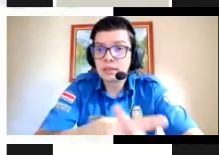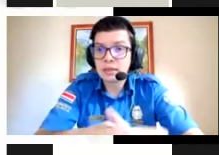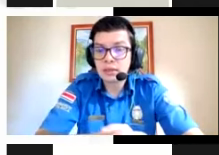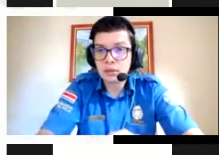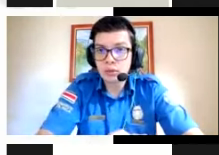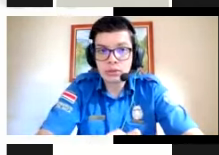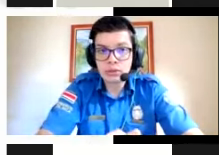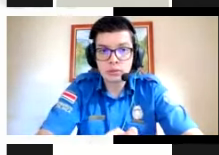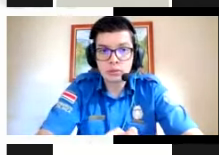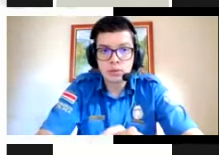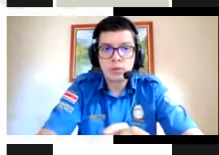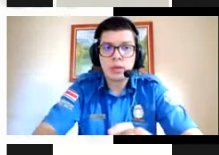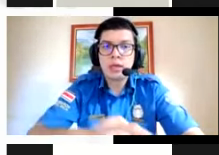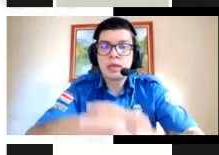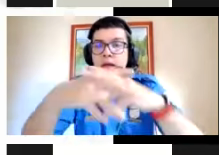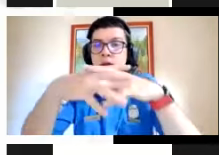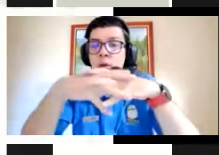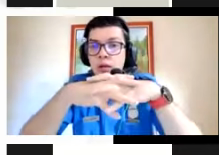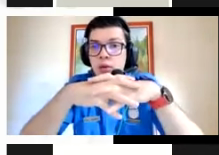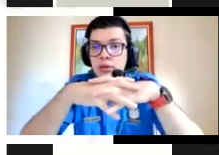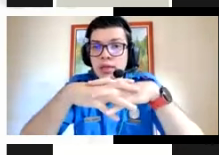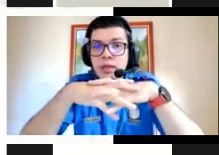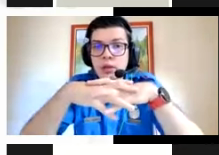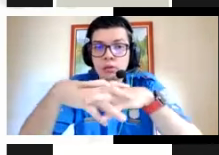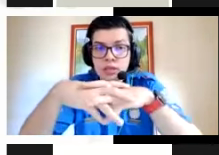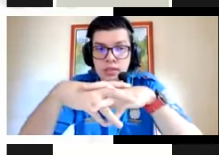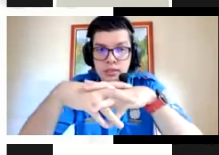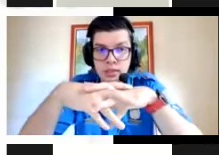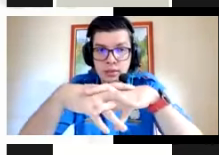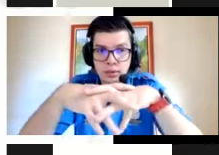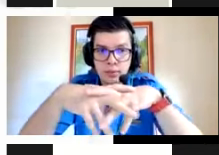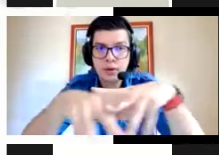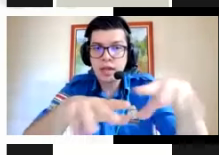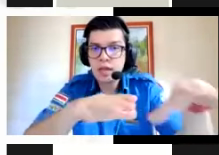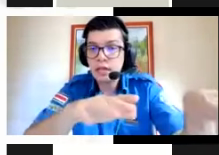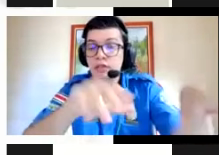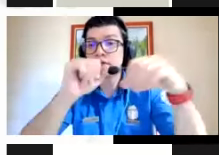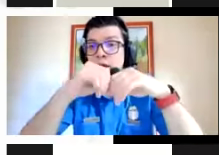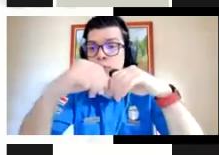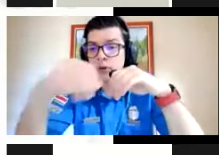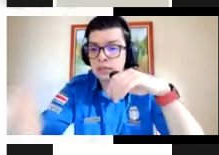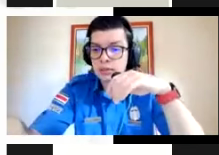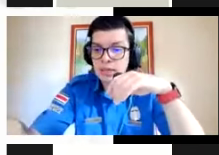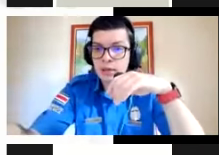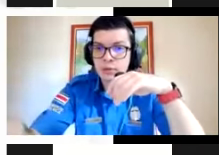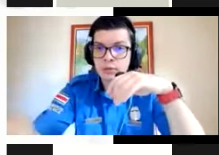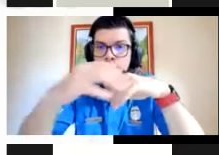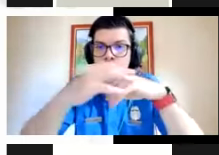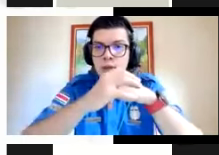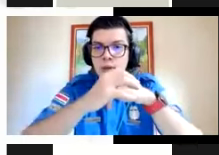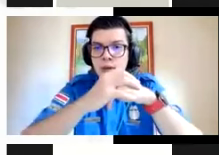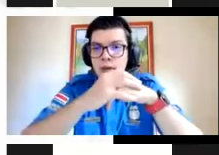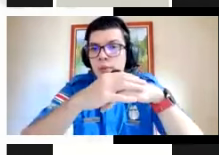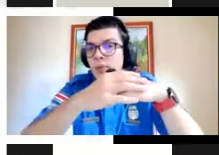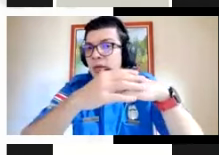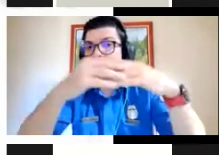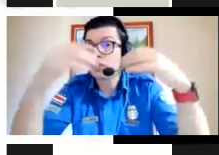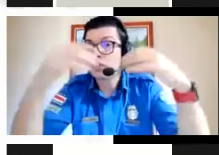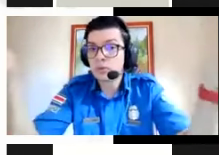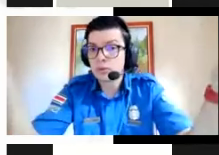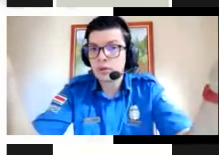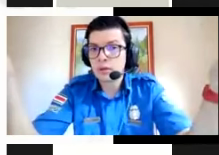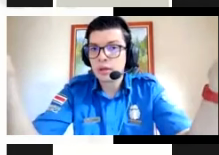triste de todo esto. ¿Ok? Que no hay tanta conciencia. Pero ok, ¿esto será un caso aislado?